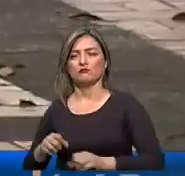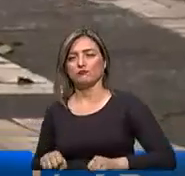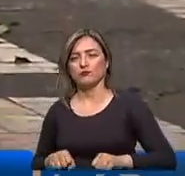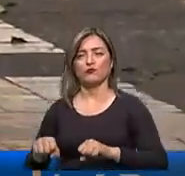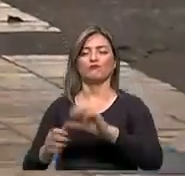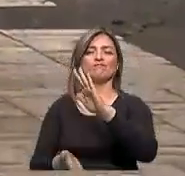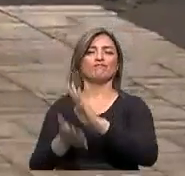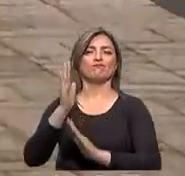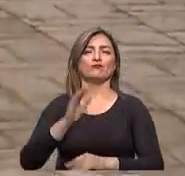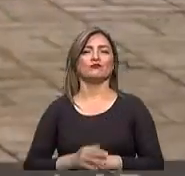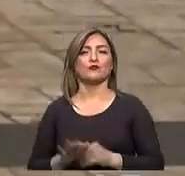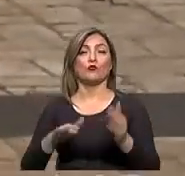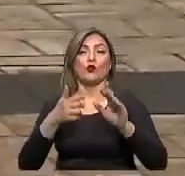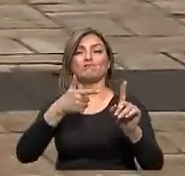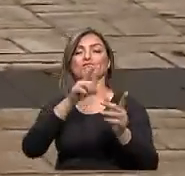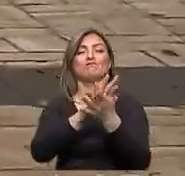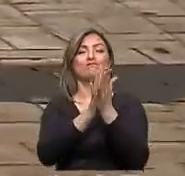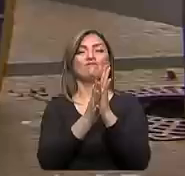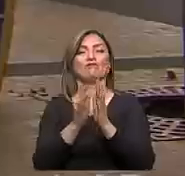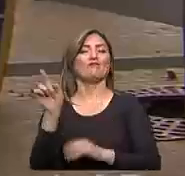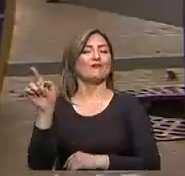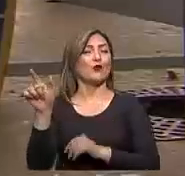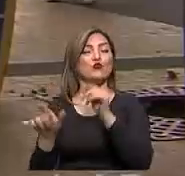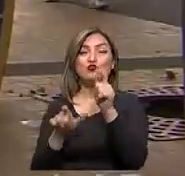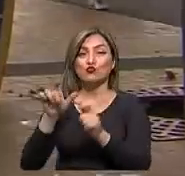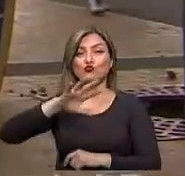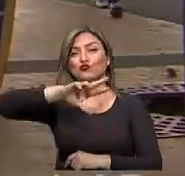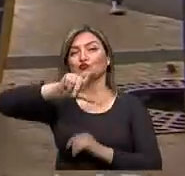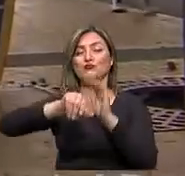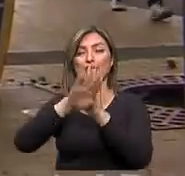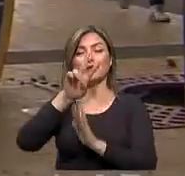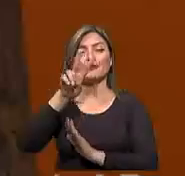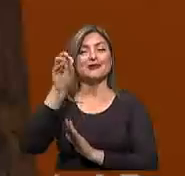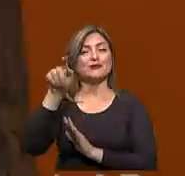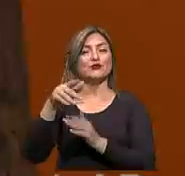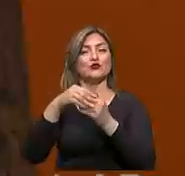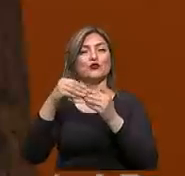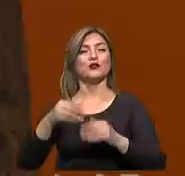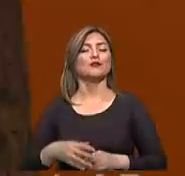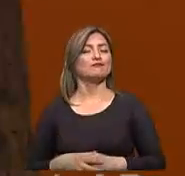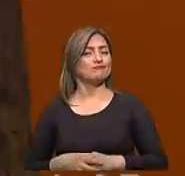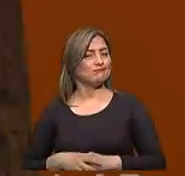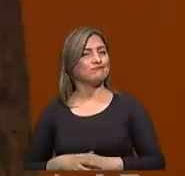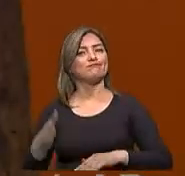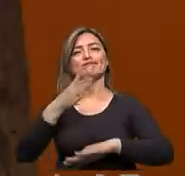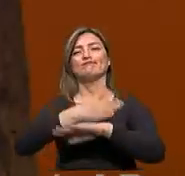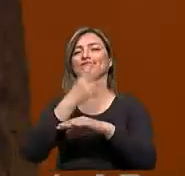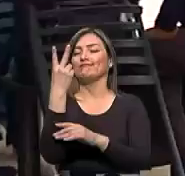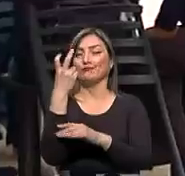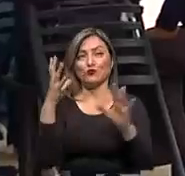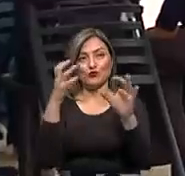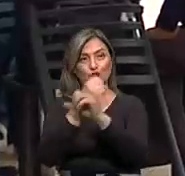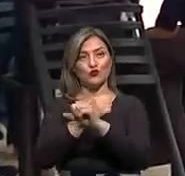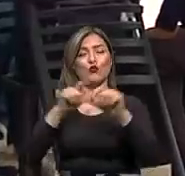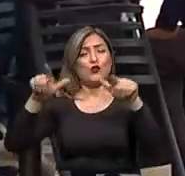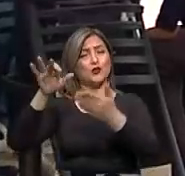afuera. No se registraron víctimas mortales, pero los delincuentes se llevaron más de 20 mil dólares. Todo esto sucedió antes del mediodía en una